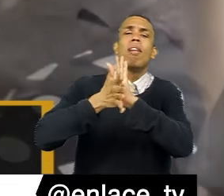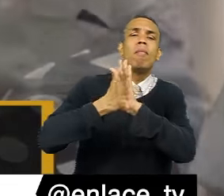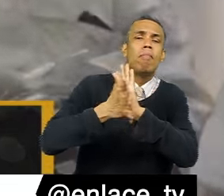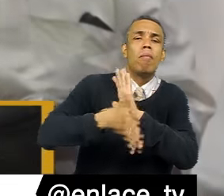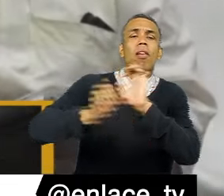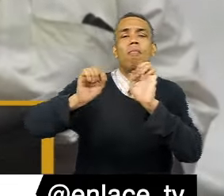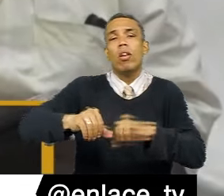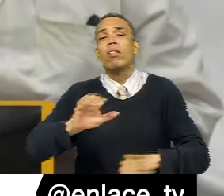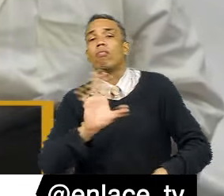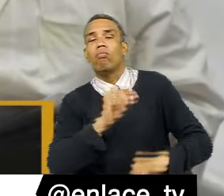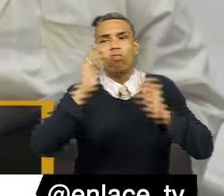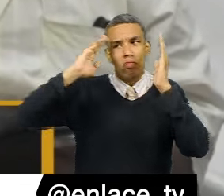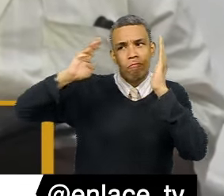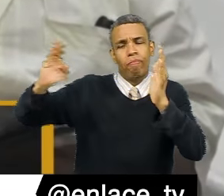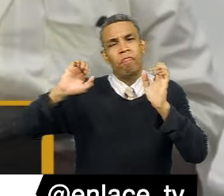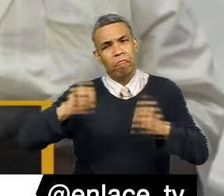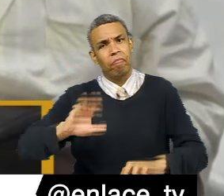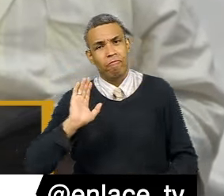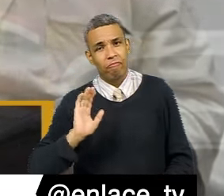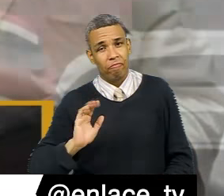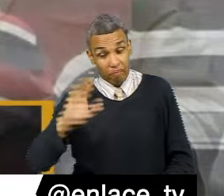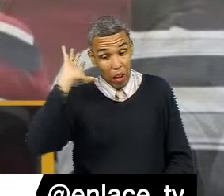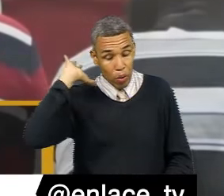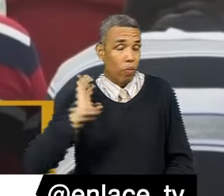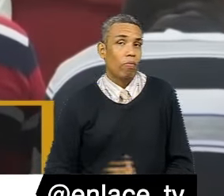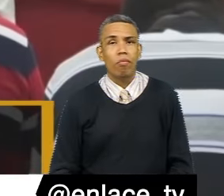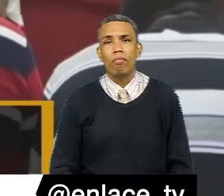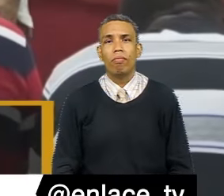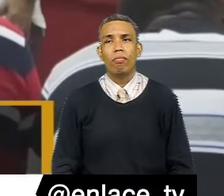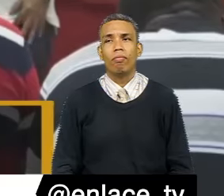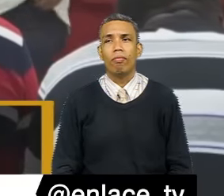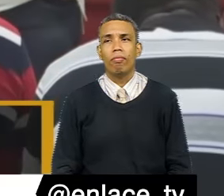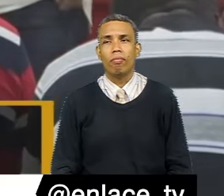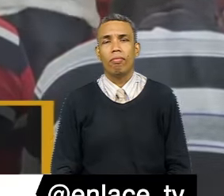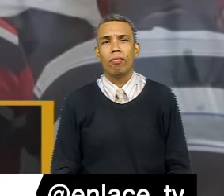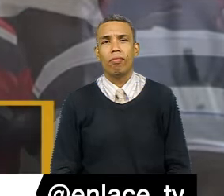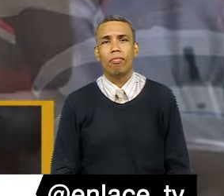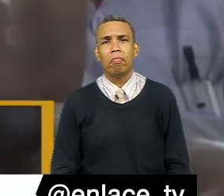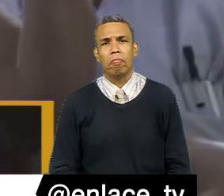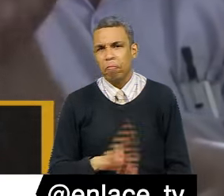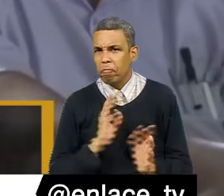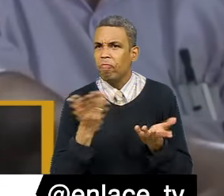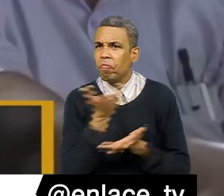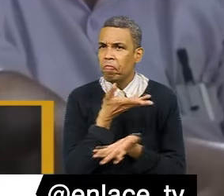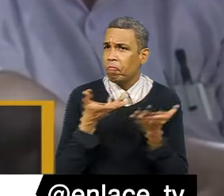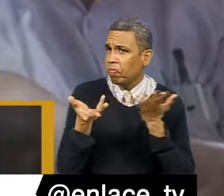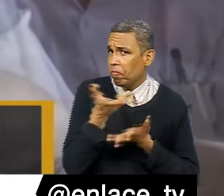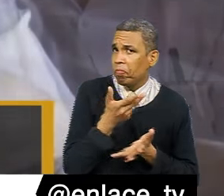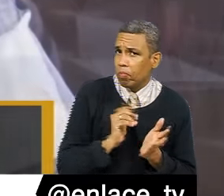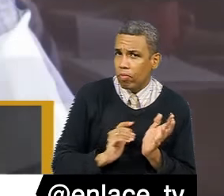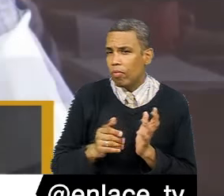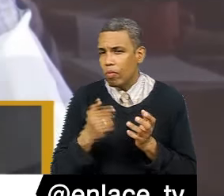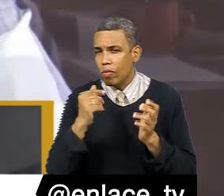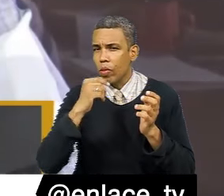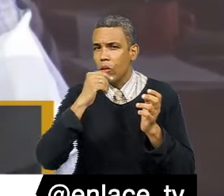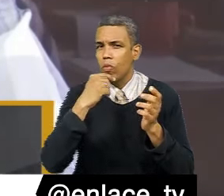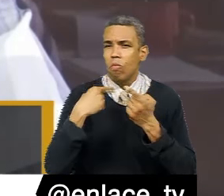pues estamos dispuestos a en ese escenario oírlo y debatir con él esas